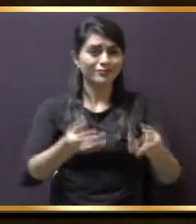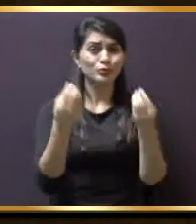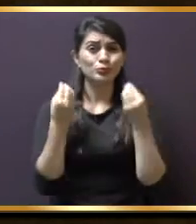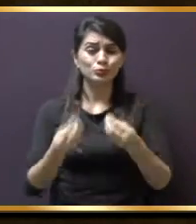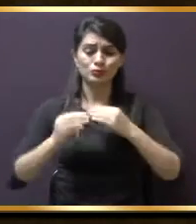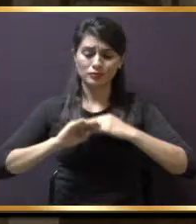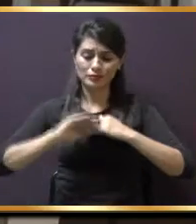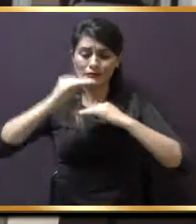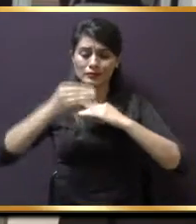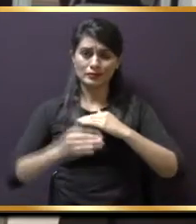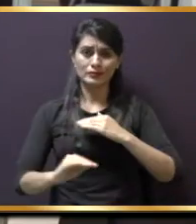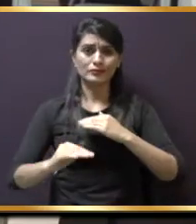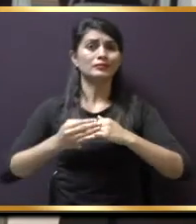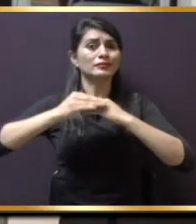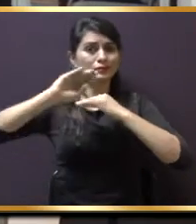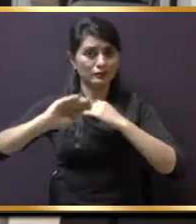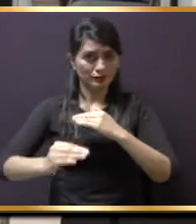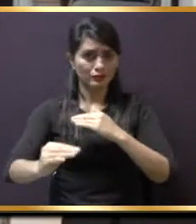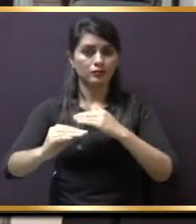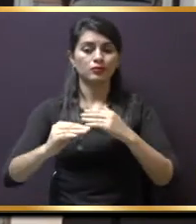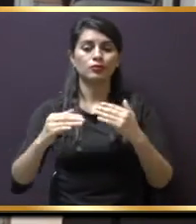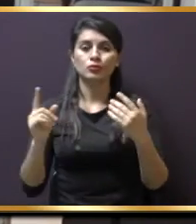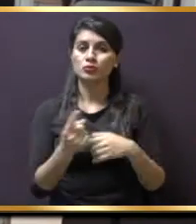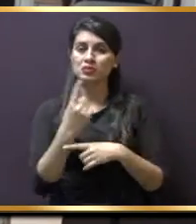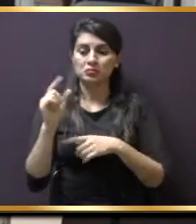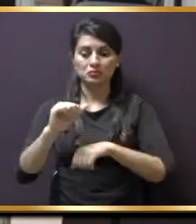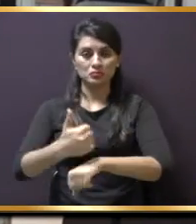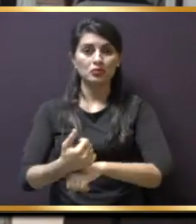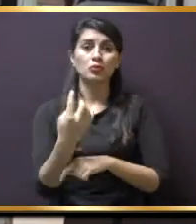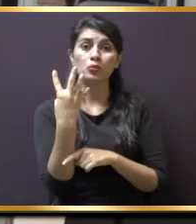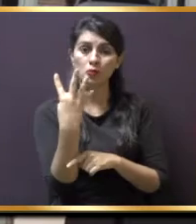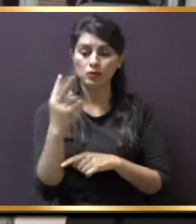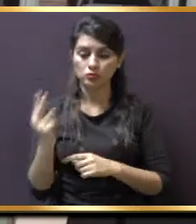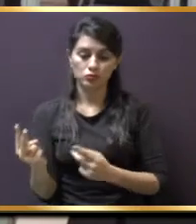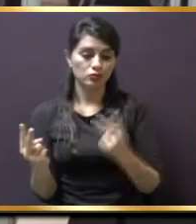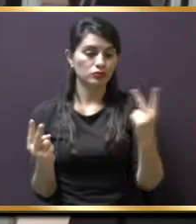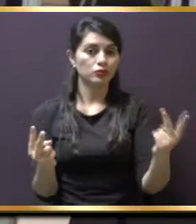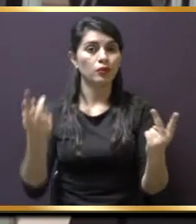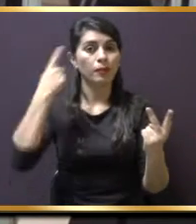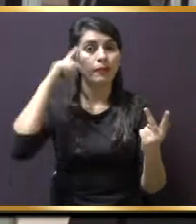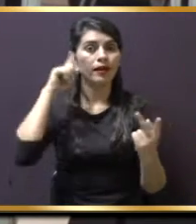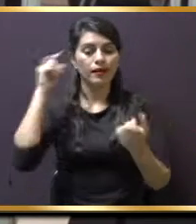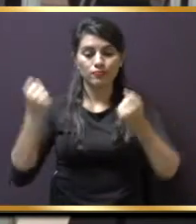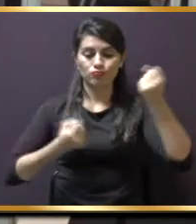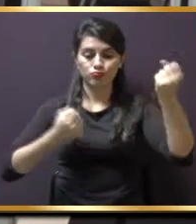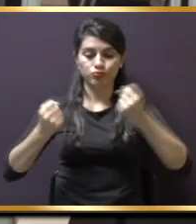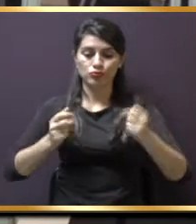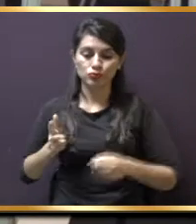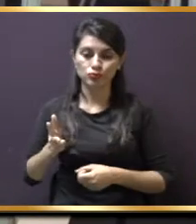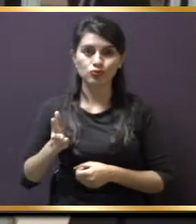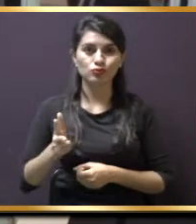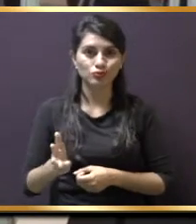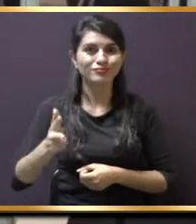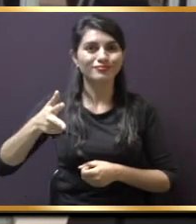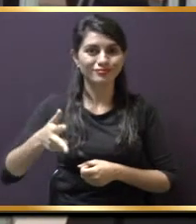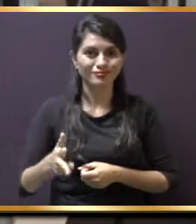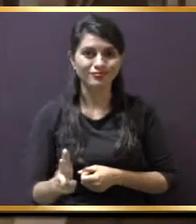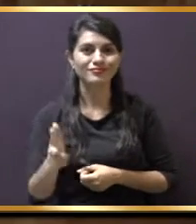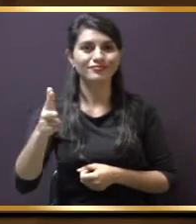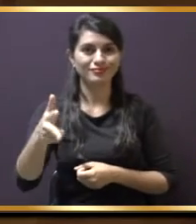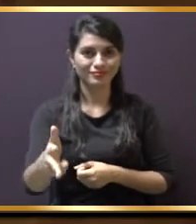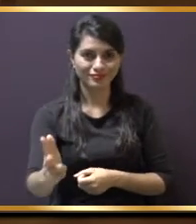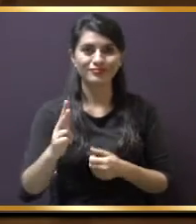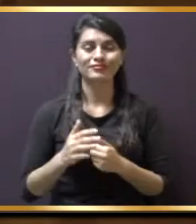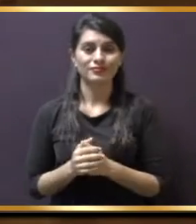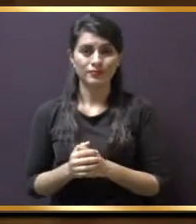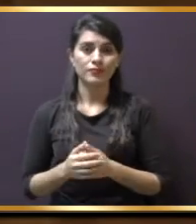en el Franklin se dejaron 4, ¿verdad? Para minimizar la velocidad de los conductores. Están uno